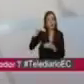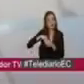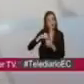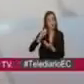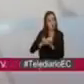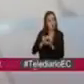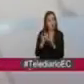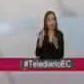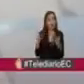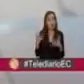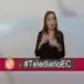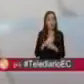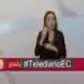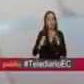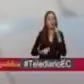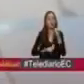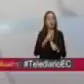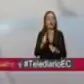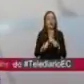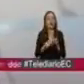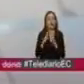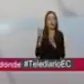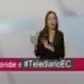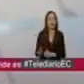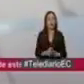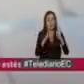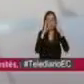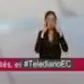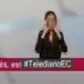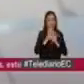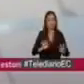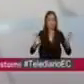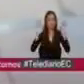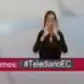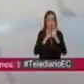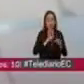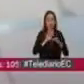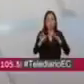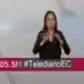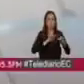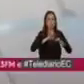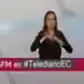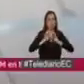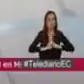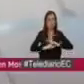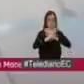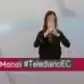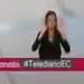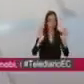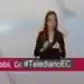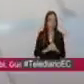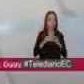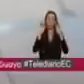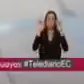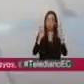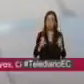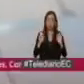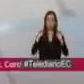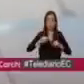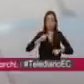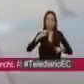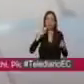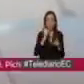para educación no se puede utilizar para nada más es un punto fundamental que se explicó con toda claridad evidentemente es un tema complejo no nos gusta